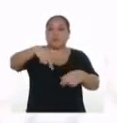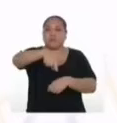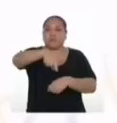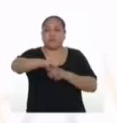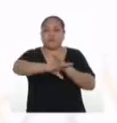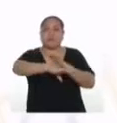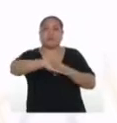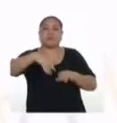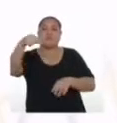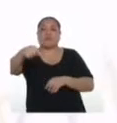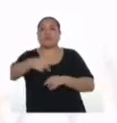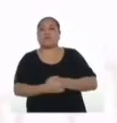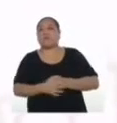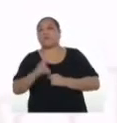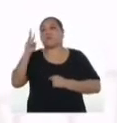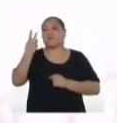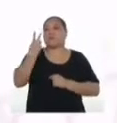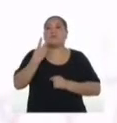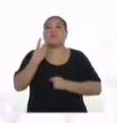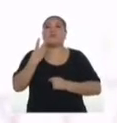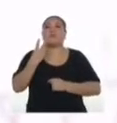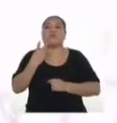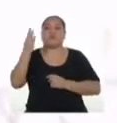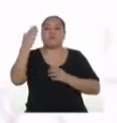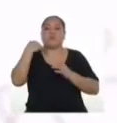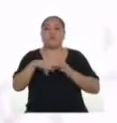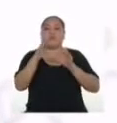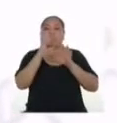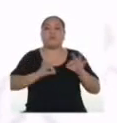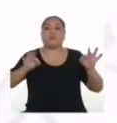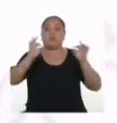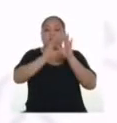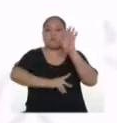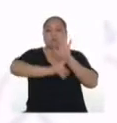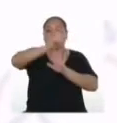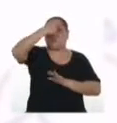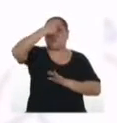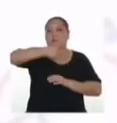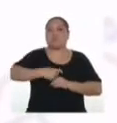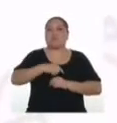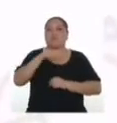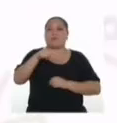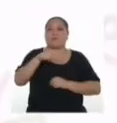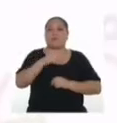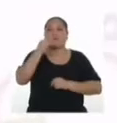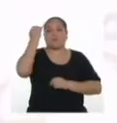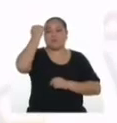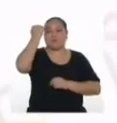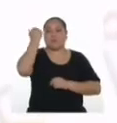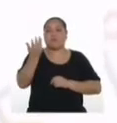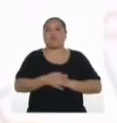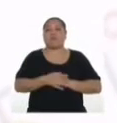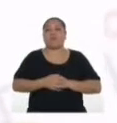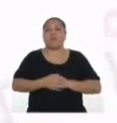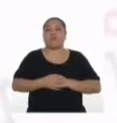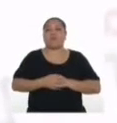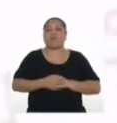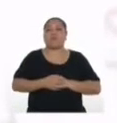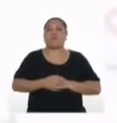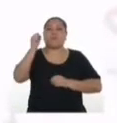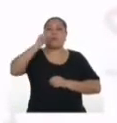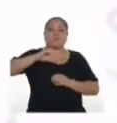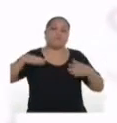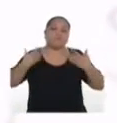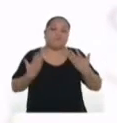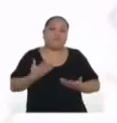salida. El segundo subtema trata sobre la importancia para el desarrollo humano. Y la idea central es la siguiente.